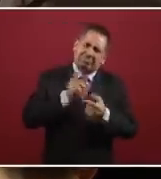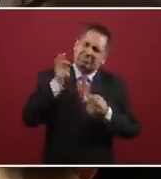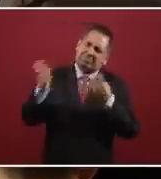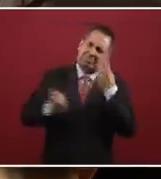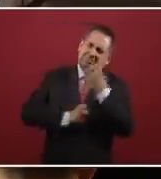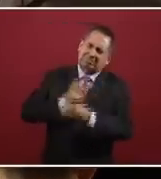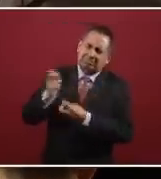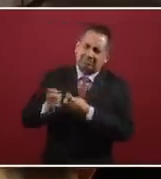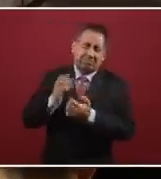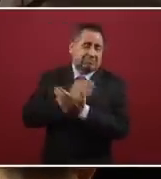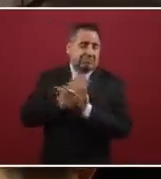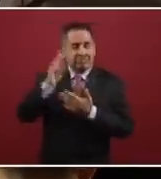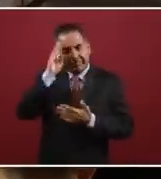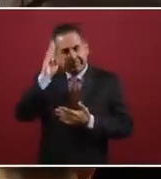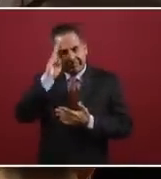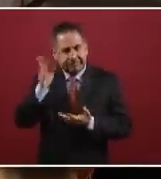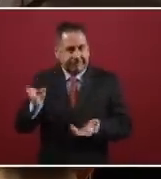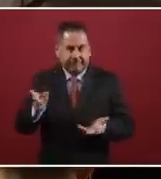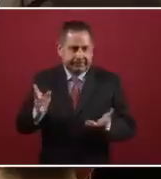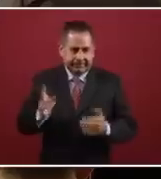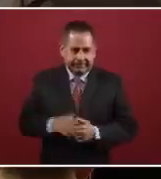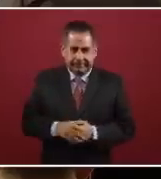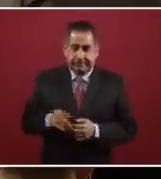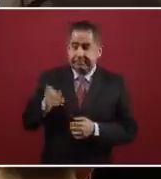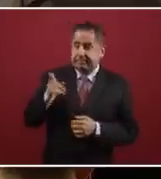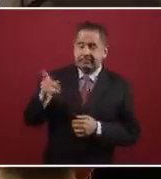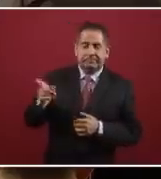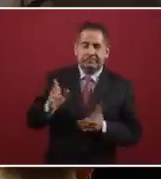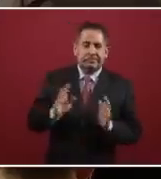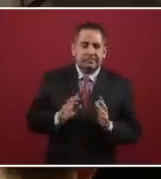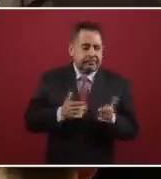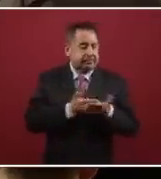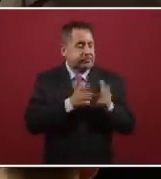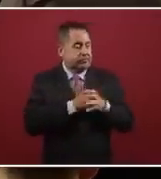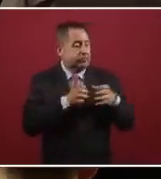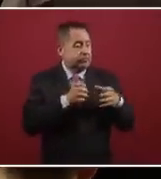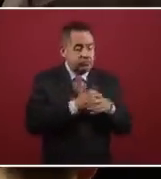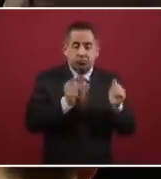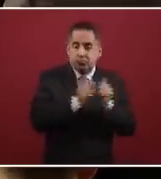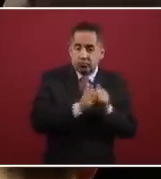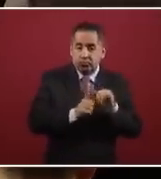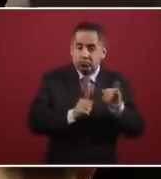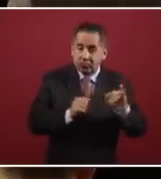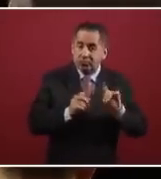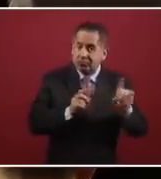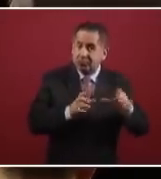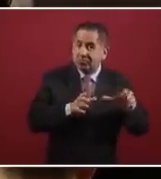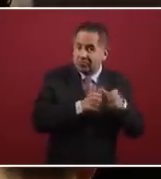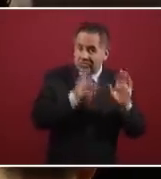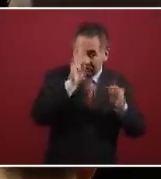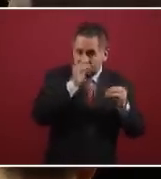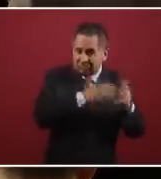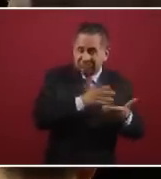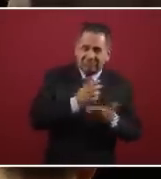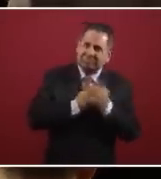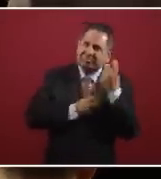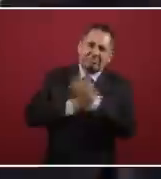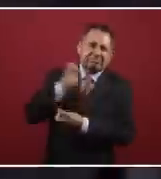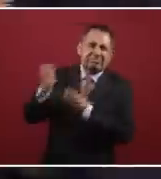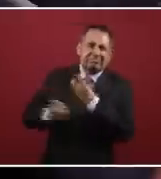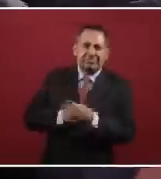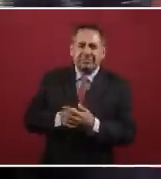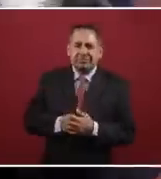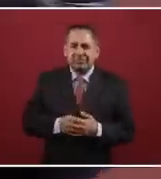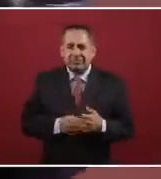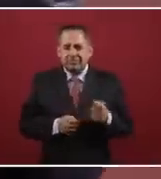de los extremos, de la extrema derecha y de la extrema izquierda, porque se